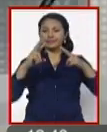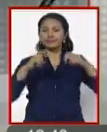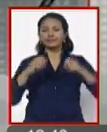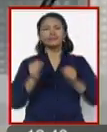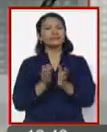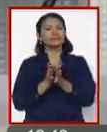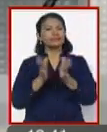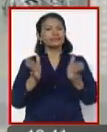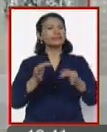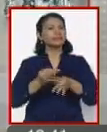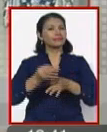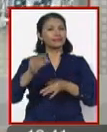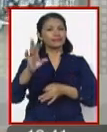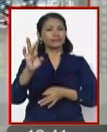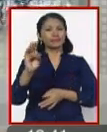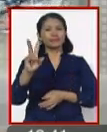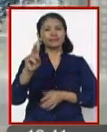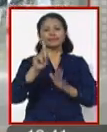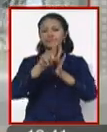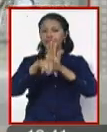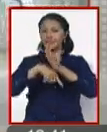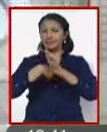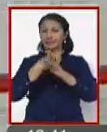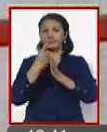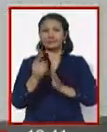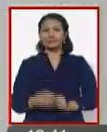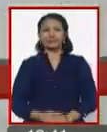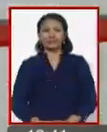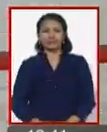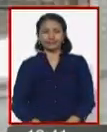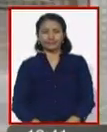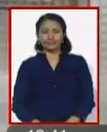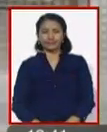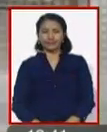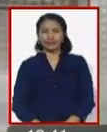analizan ampliar la medida a 72 horas.